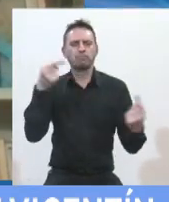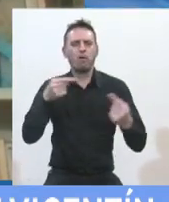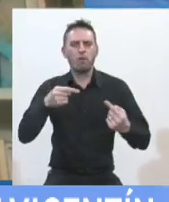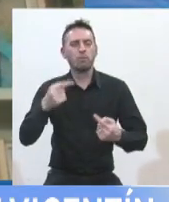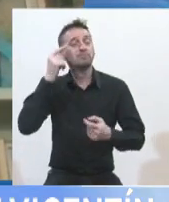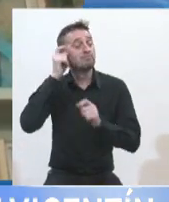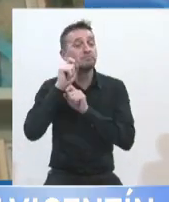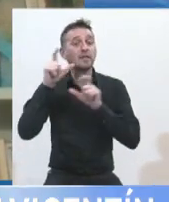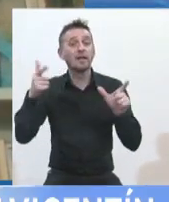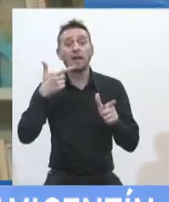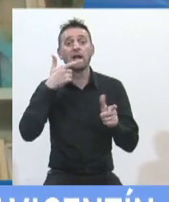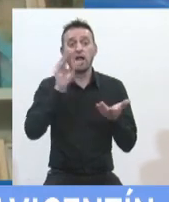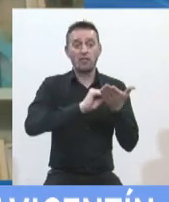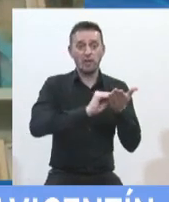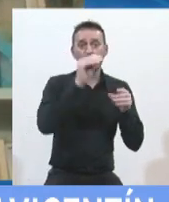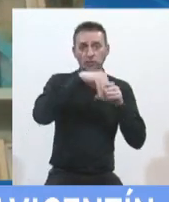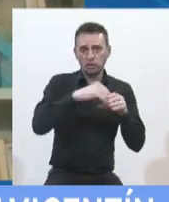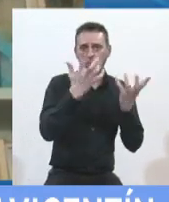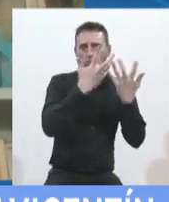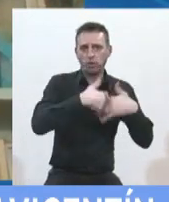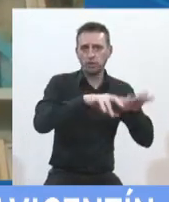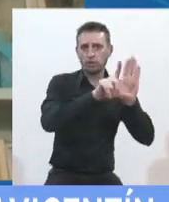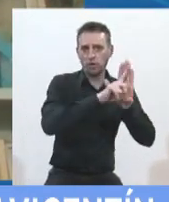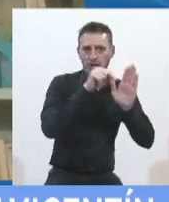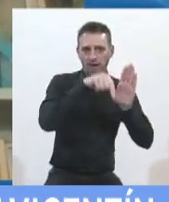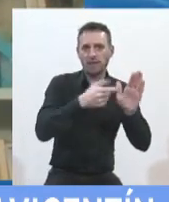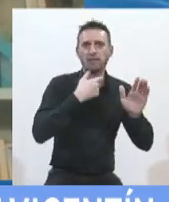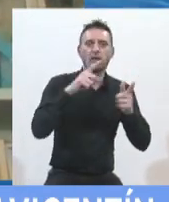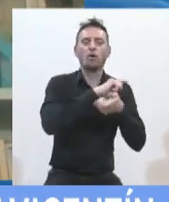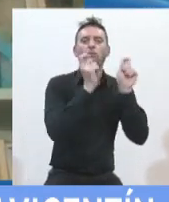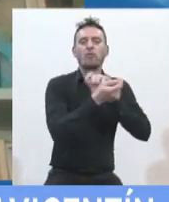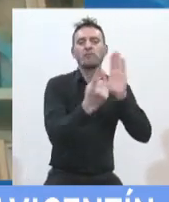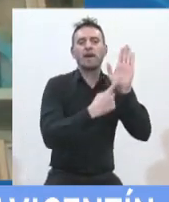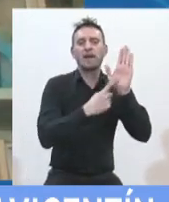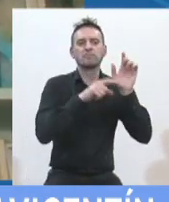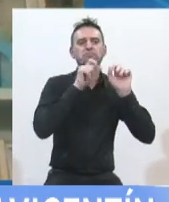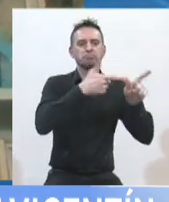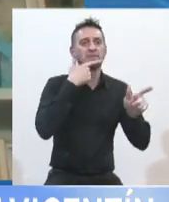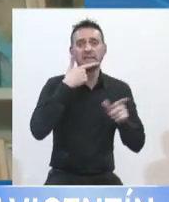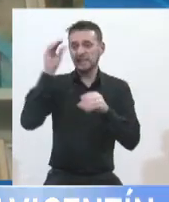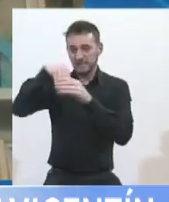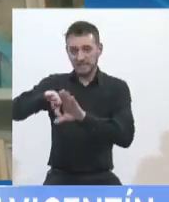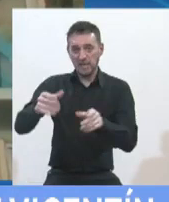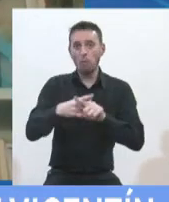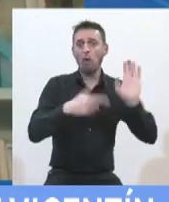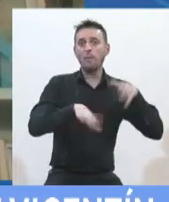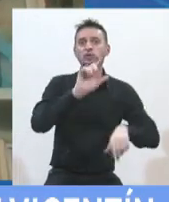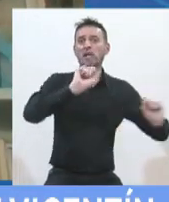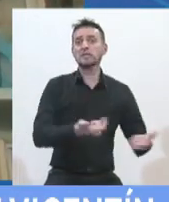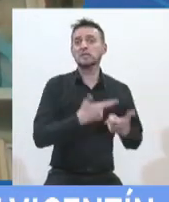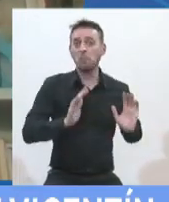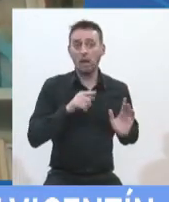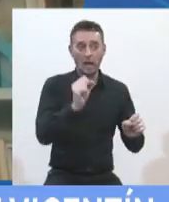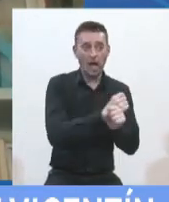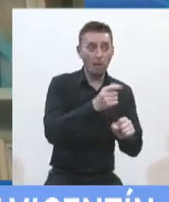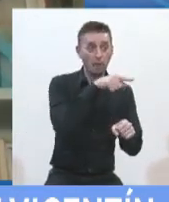siguiente imaginemos que diputados tiene un proyecto de ley donde quiere modificar el reglamento del senado por mayoría simple lo